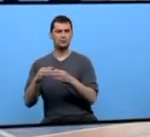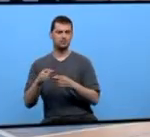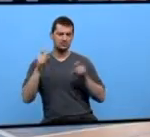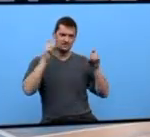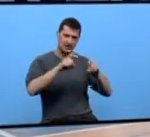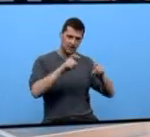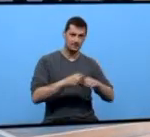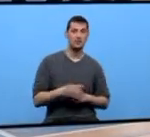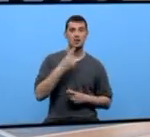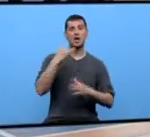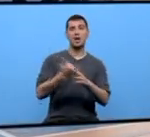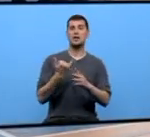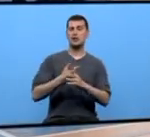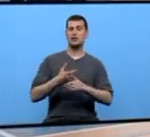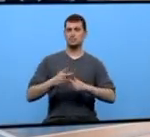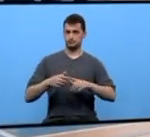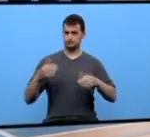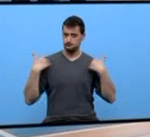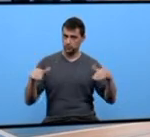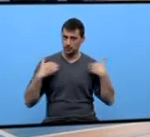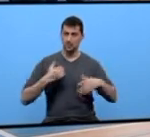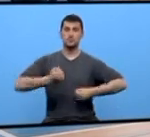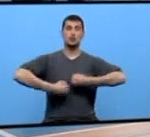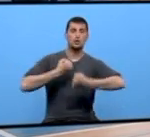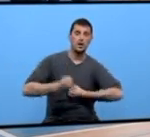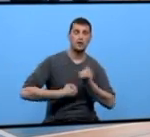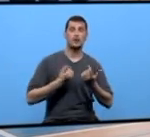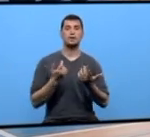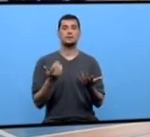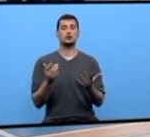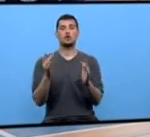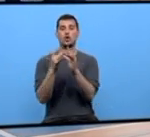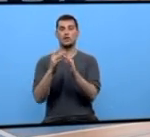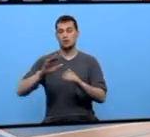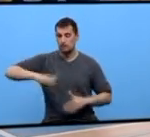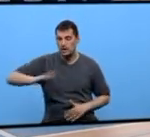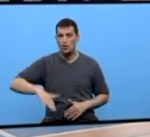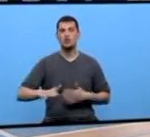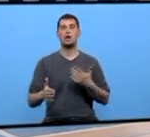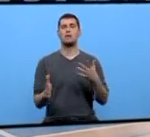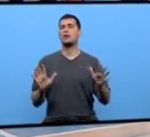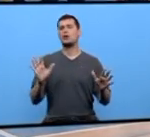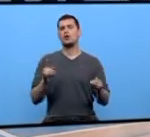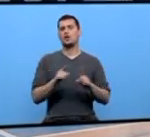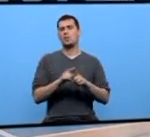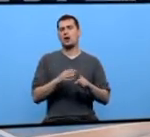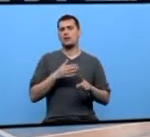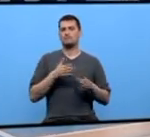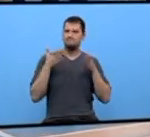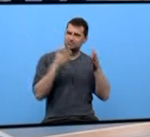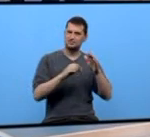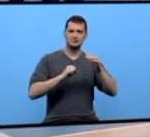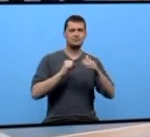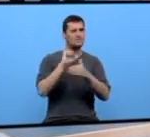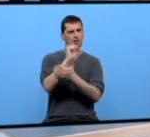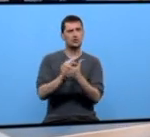as habilidades motrices dos nenos. Intentamos ensinarlles a correr, a que teña un pouco de contacto ca pelota, pero sen ningún tipo de, digamos, de